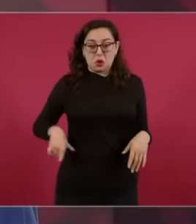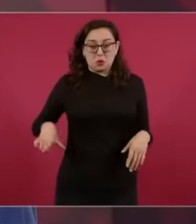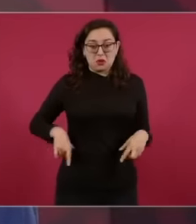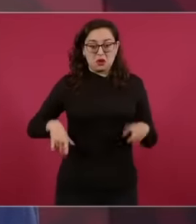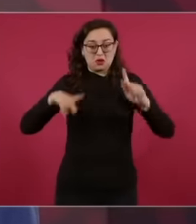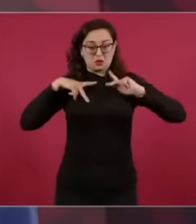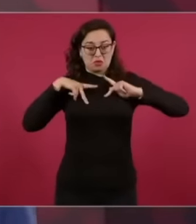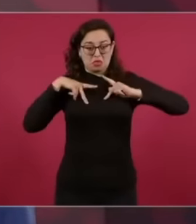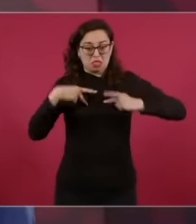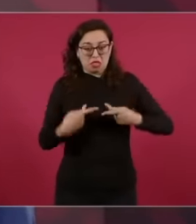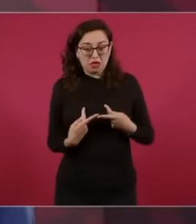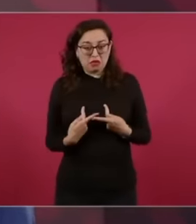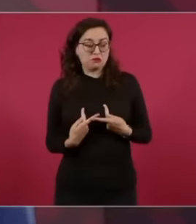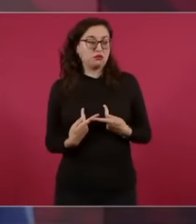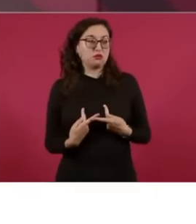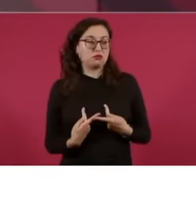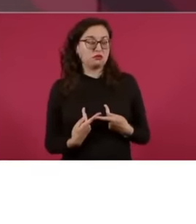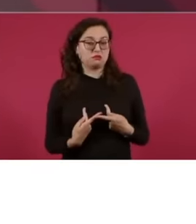y de